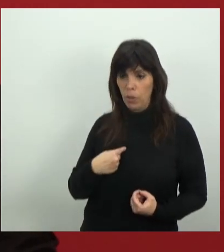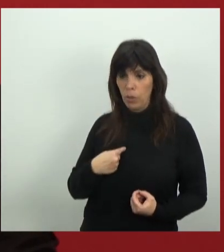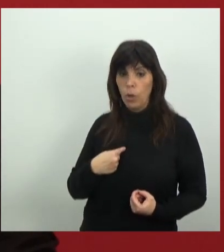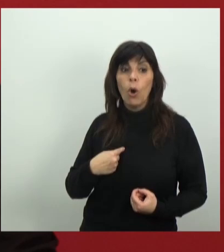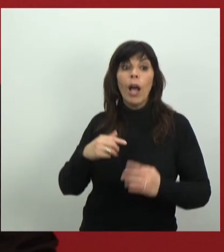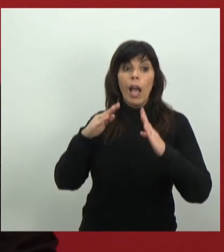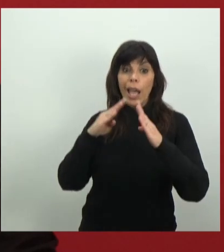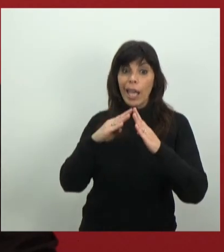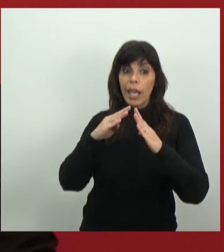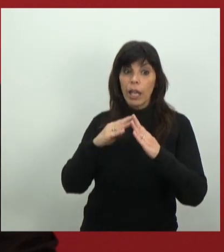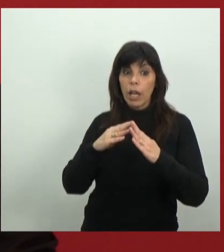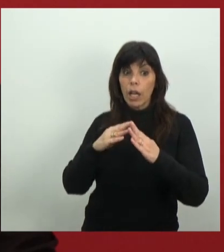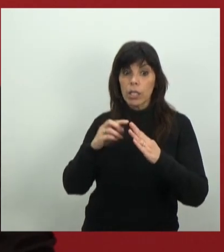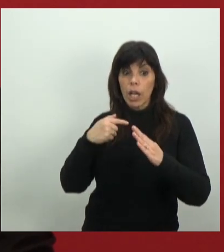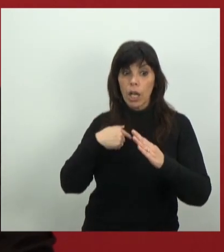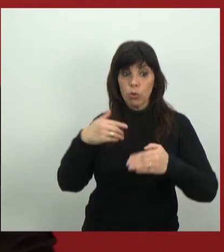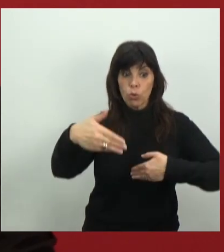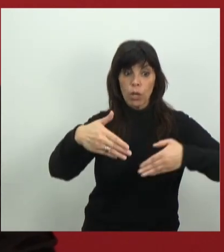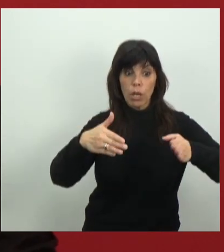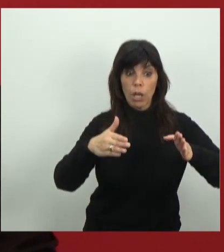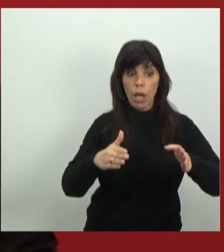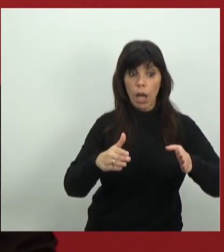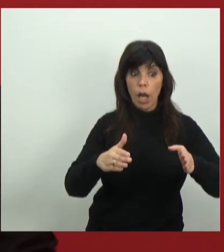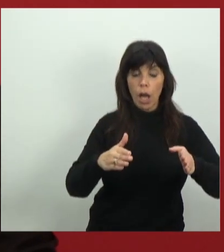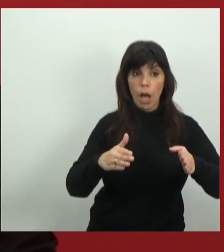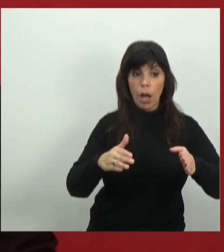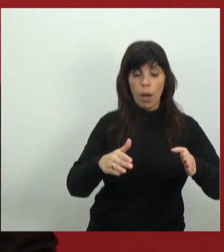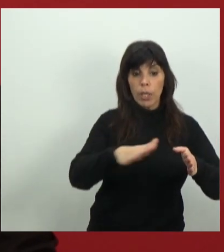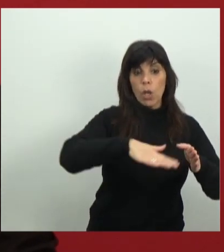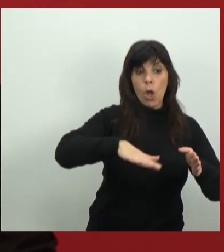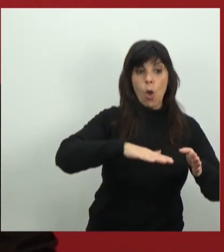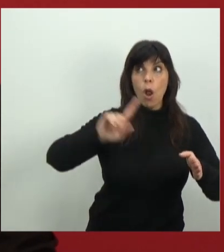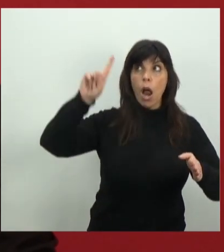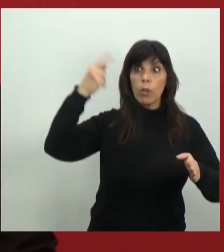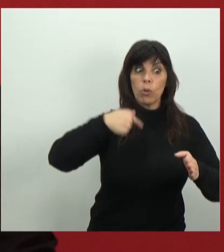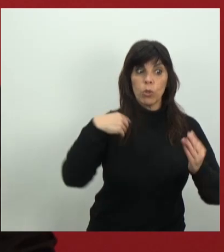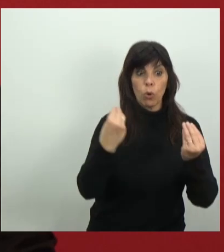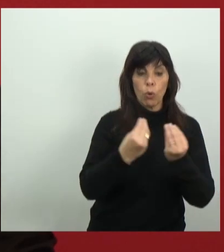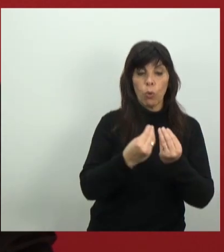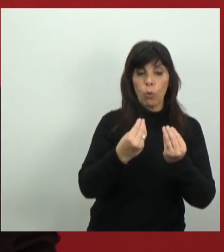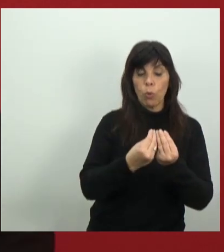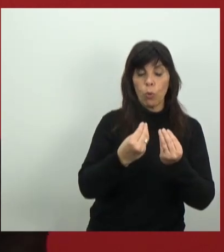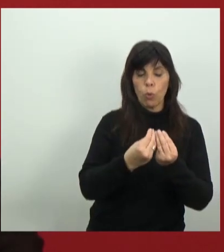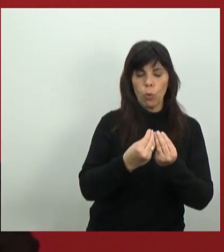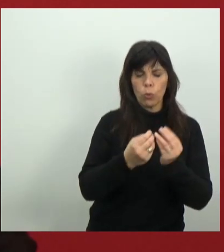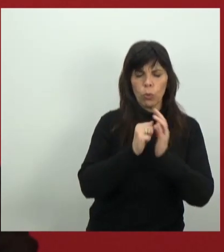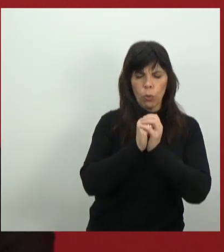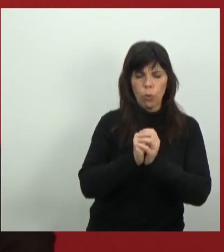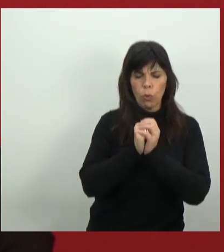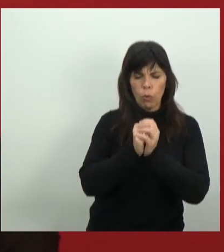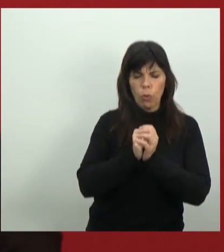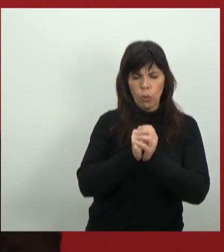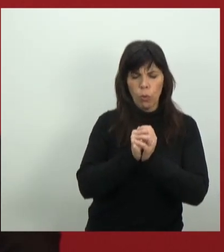persona. Esa persona no le pude echar los demonios fuera en ese día. A los 30 segundos me di cuenta que no era